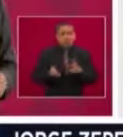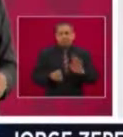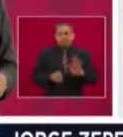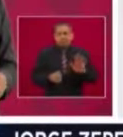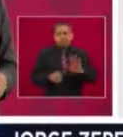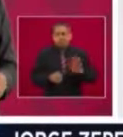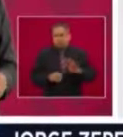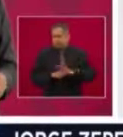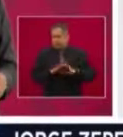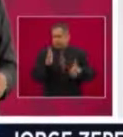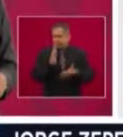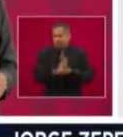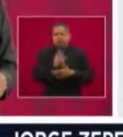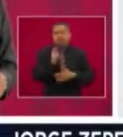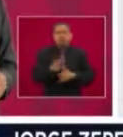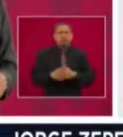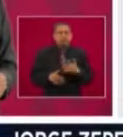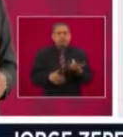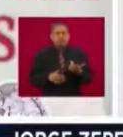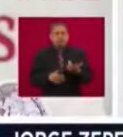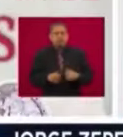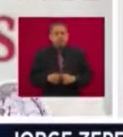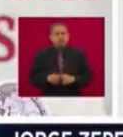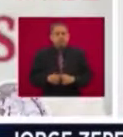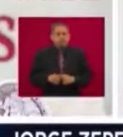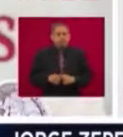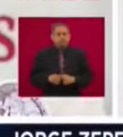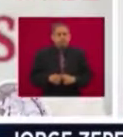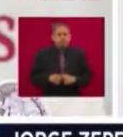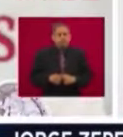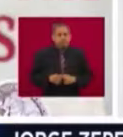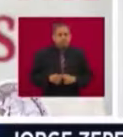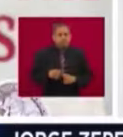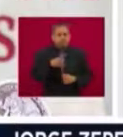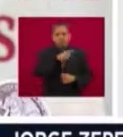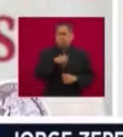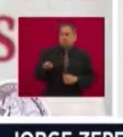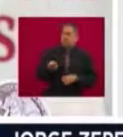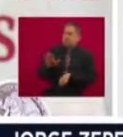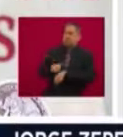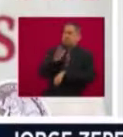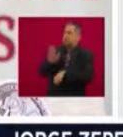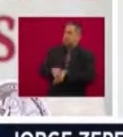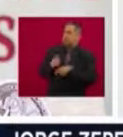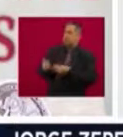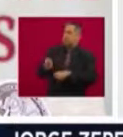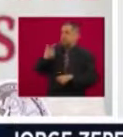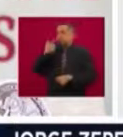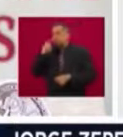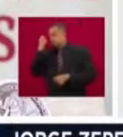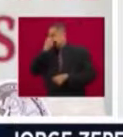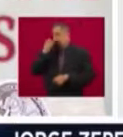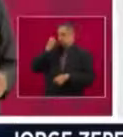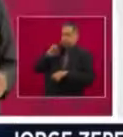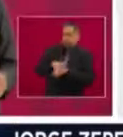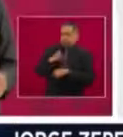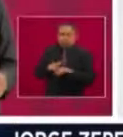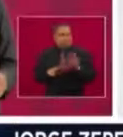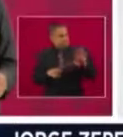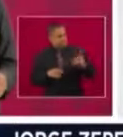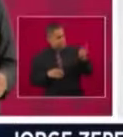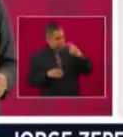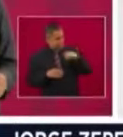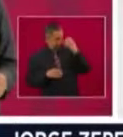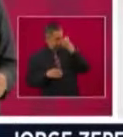que Peña Nieto no dio una sola conferencia de prensa abierta en todos sus sexenios. Entonces, en transparencia, digamos,